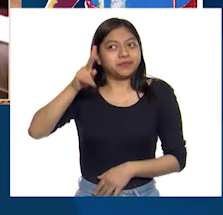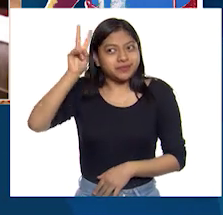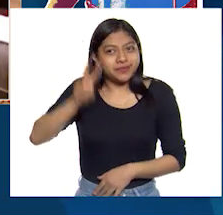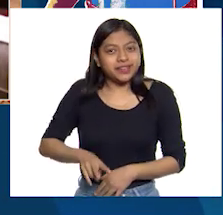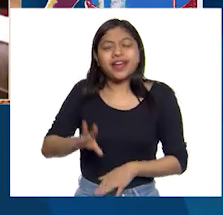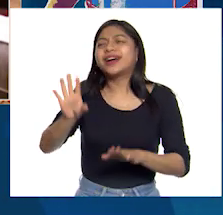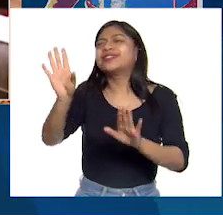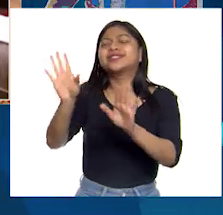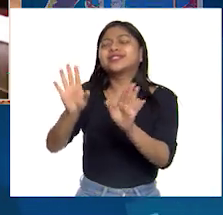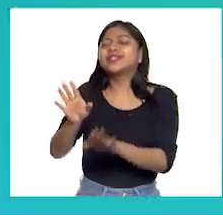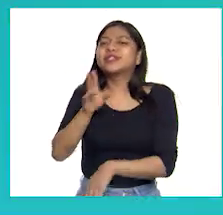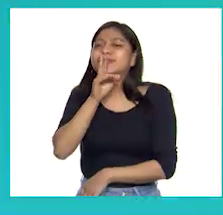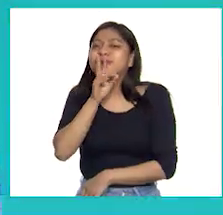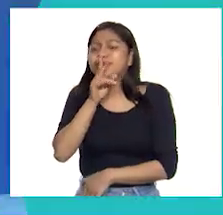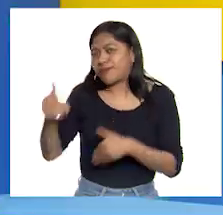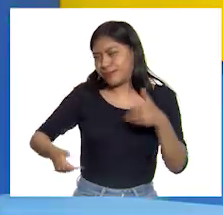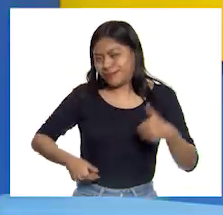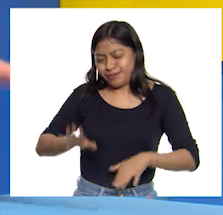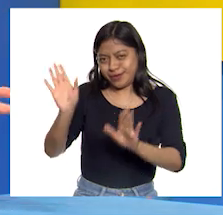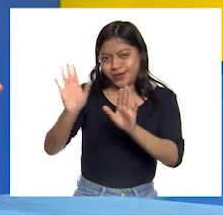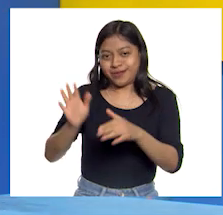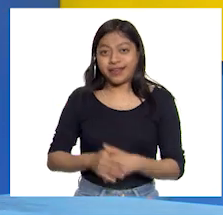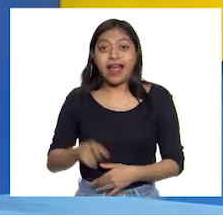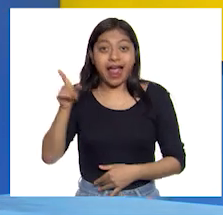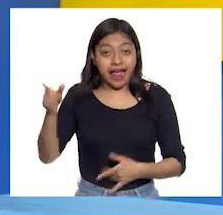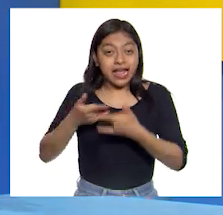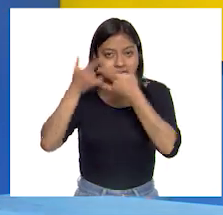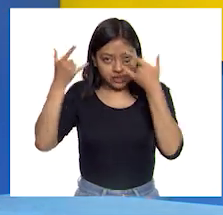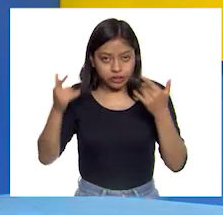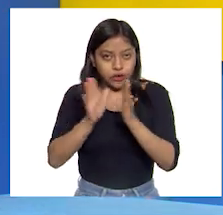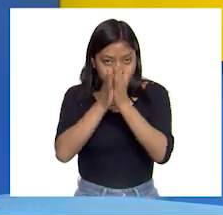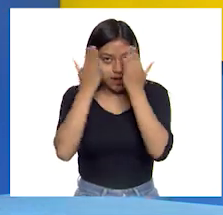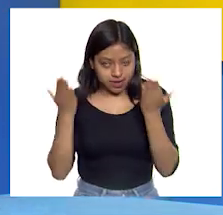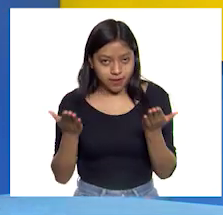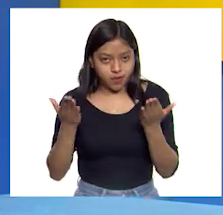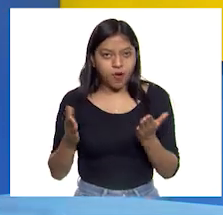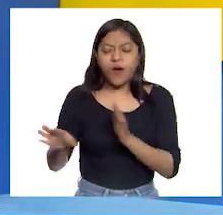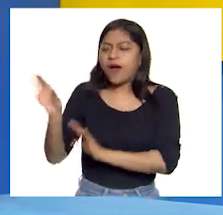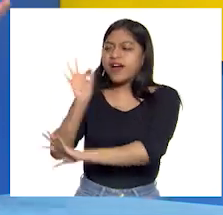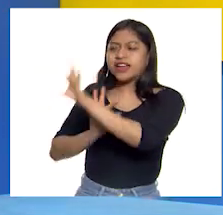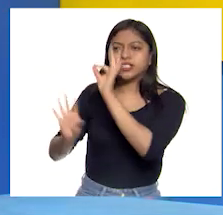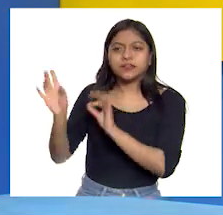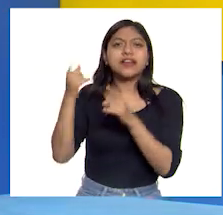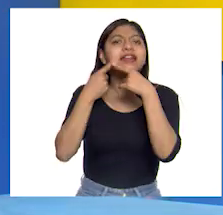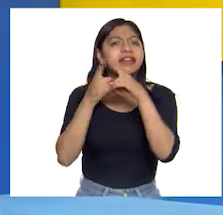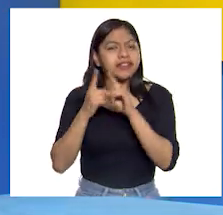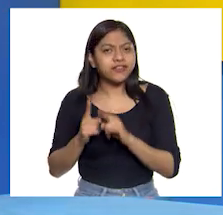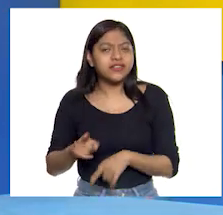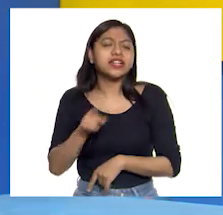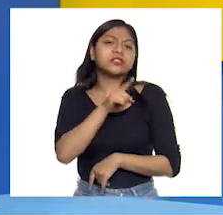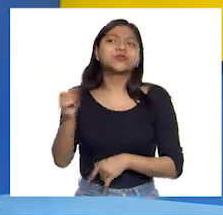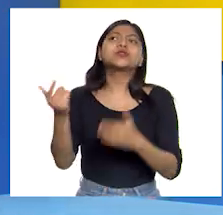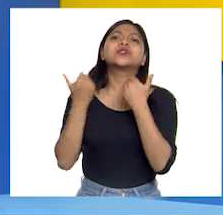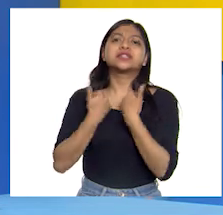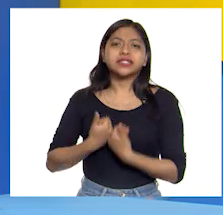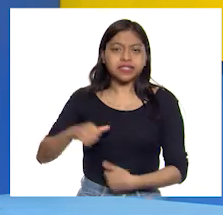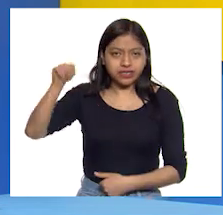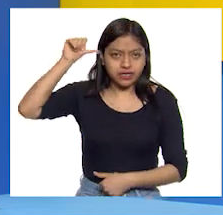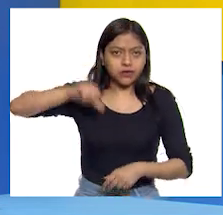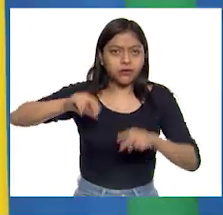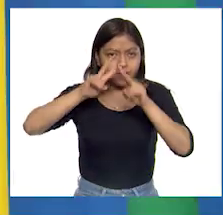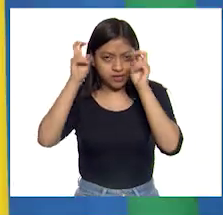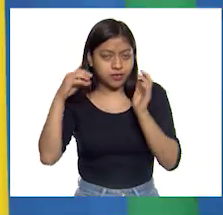se moleste. Del fragmento que acabamos de escuchar, podemos rescatar varios elementos que nos ayudarán en el desarrollo de nuestra